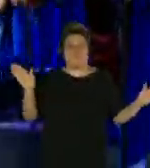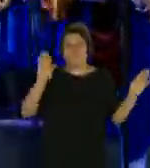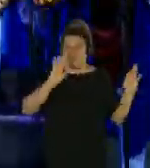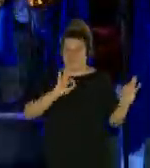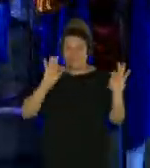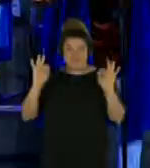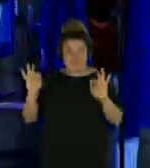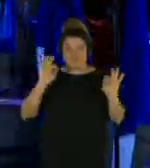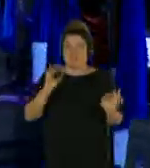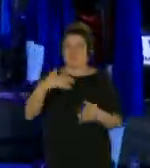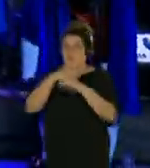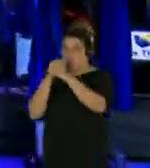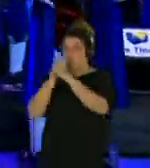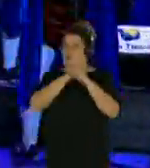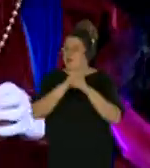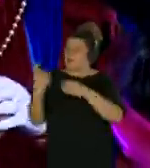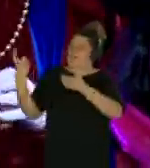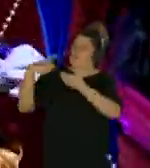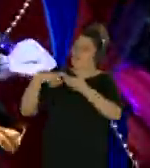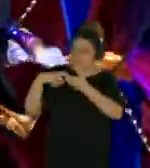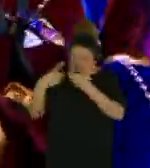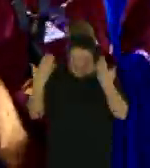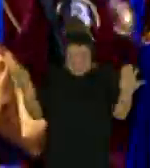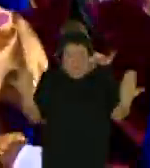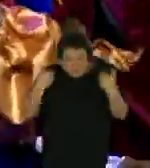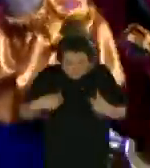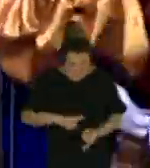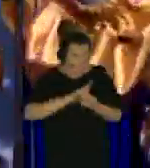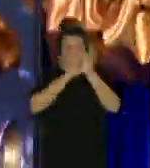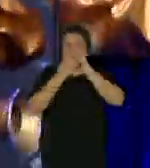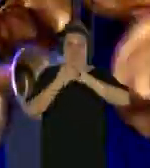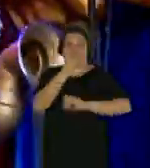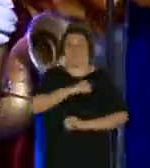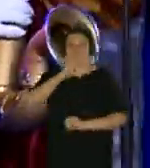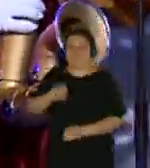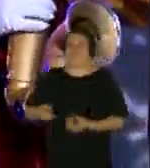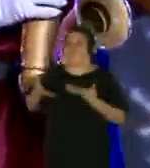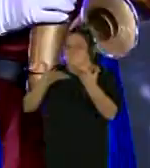Penetró y así me convertí en el murguero que hoy te canta a ti.